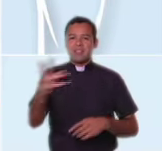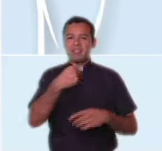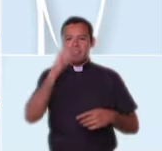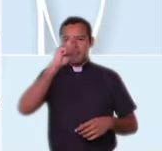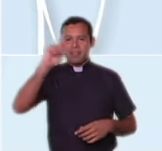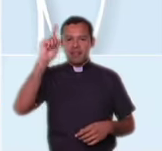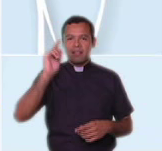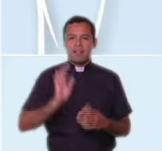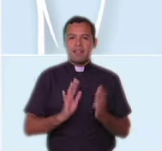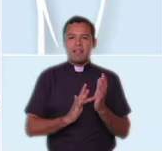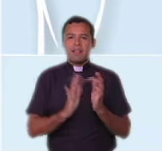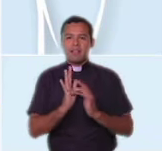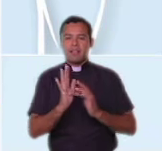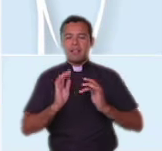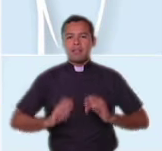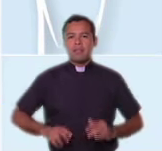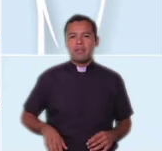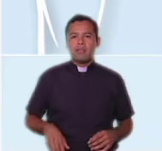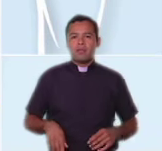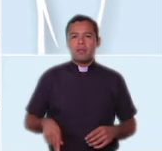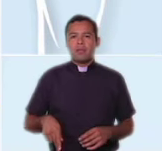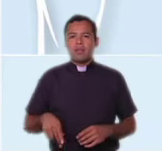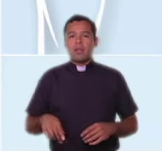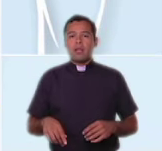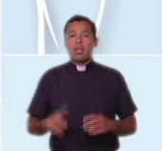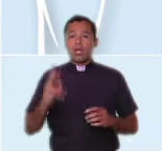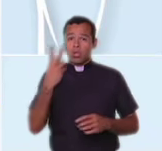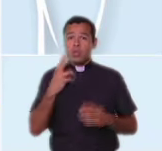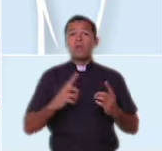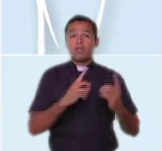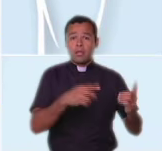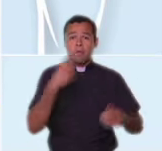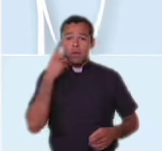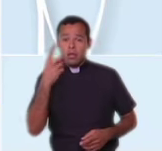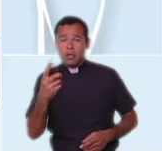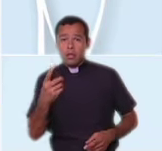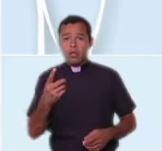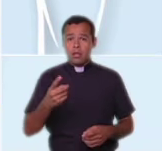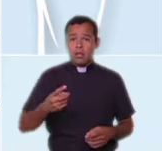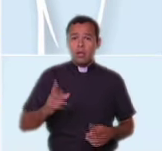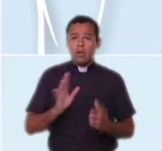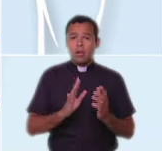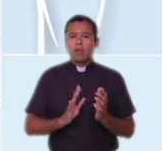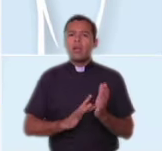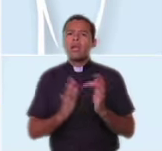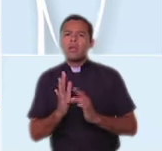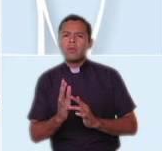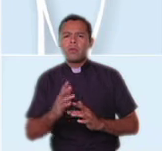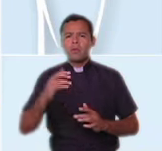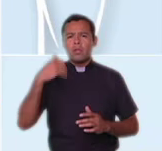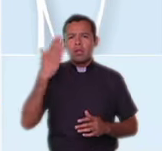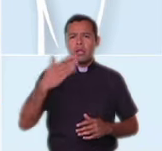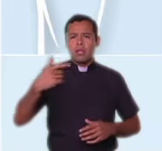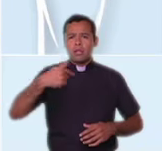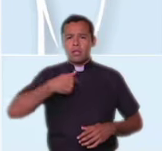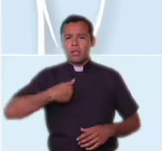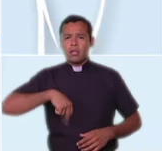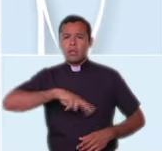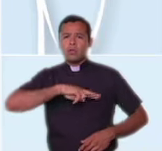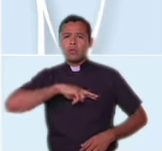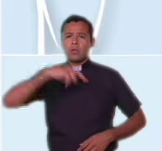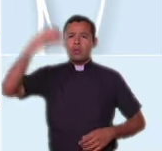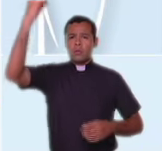negativa, sus discípulos, Santiago y Juan, le dijeron, Señor, ¿quieres que hagamos bajar fuego del cielo para que acabe con ellos?